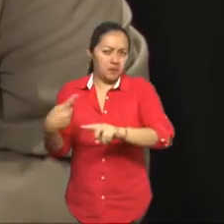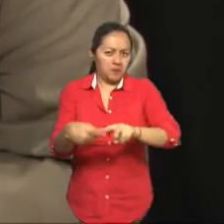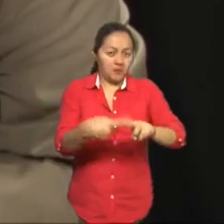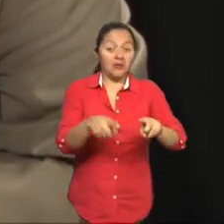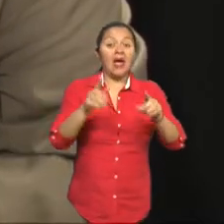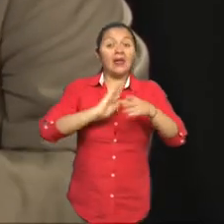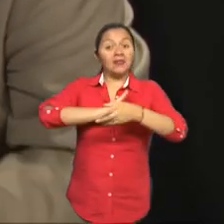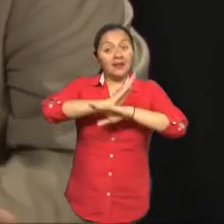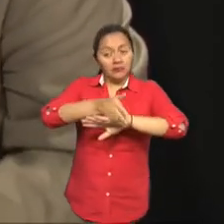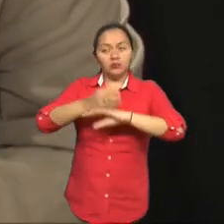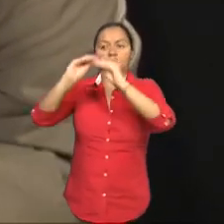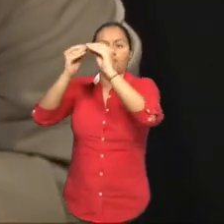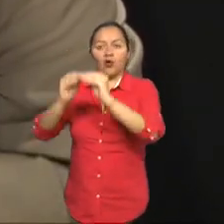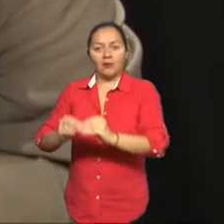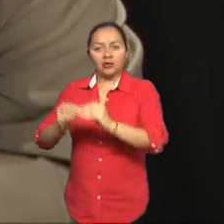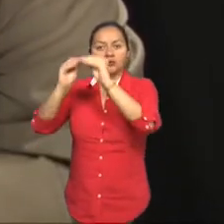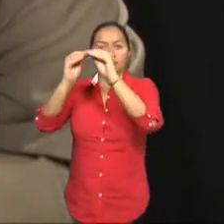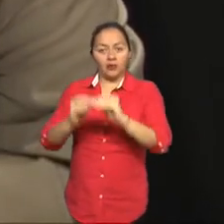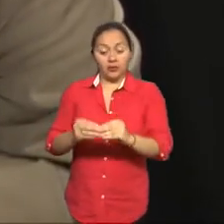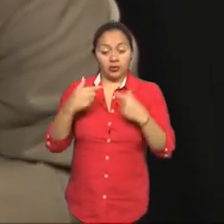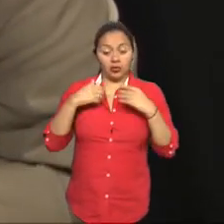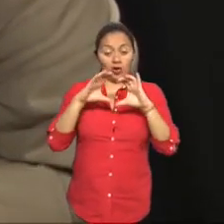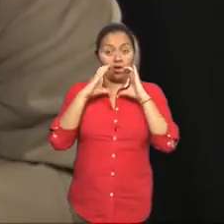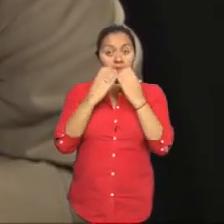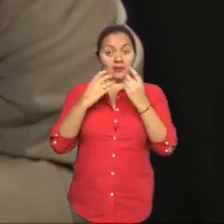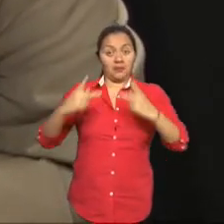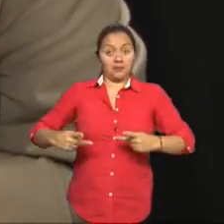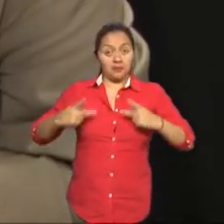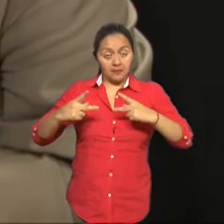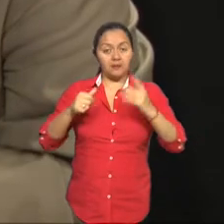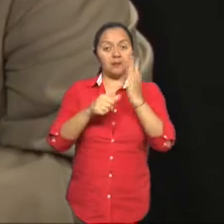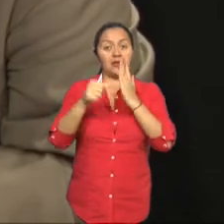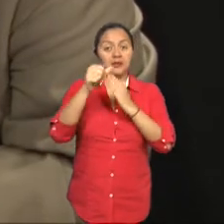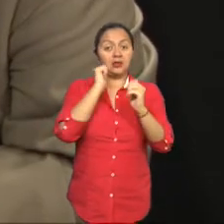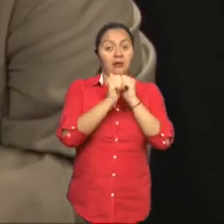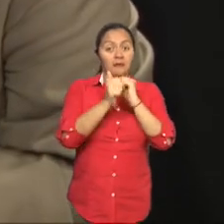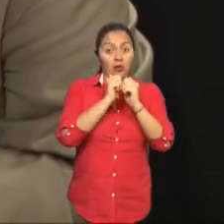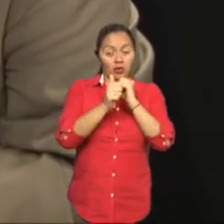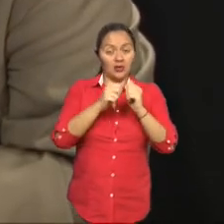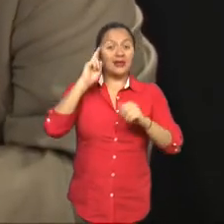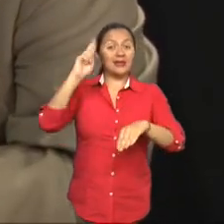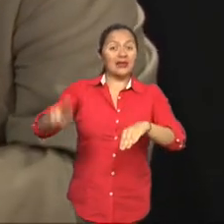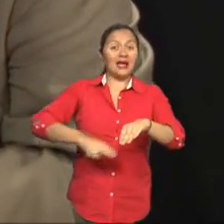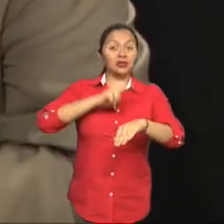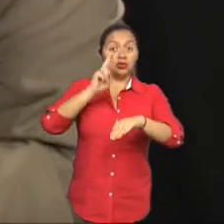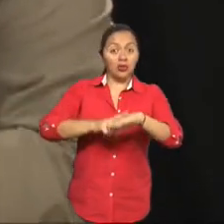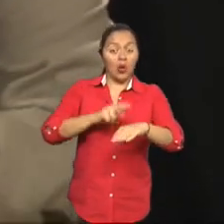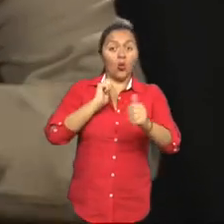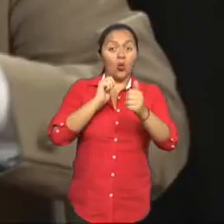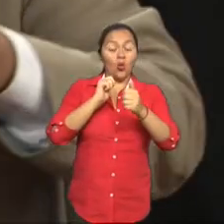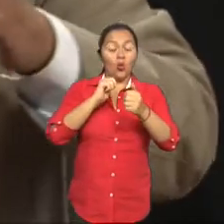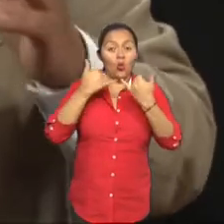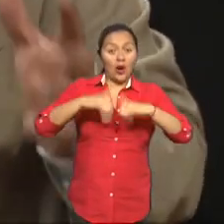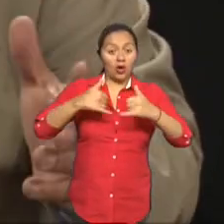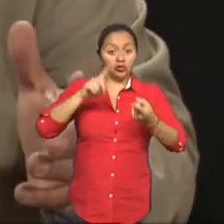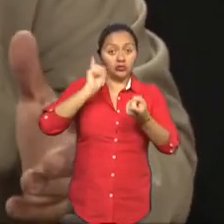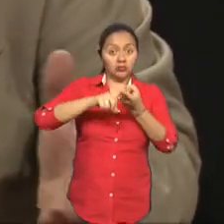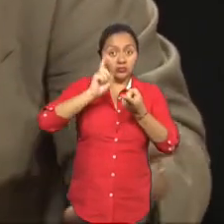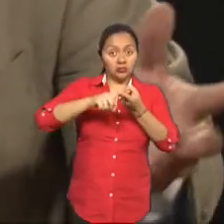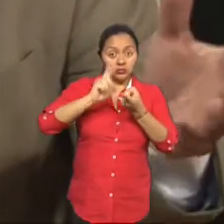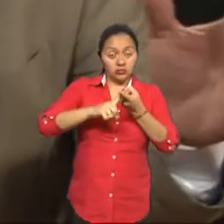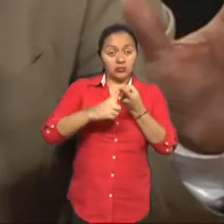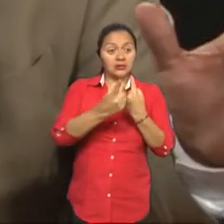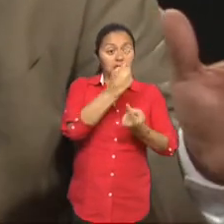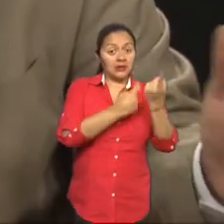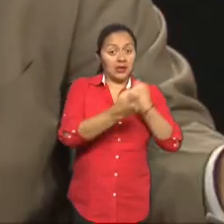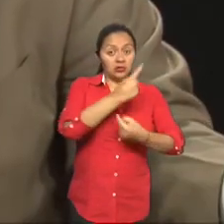Ecuatoriano organiza en conjunto con ellos y el Ministerio del Deporte Juegos Nacionales ahí les da, y selectivos, ahí recibe la lista